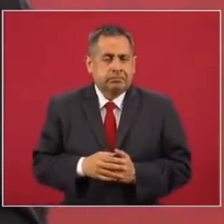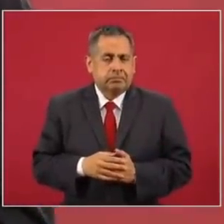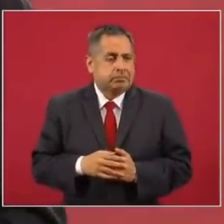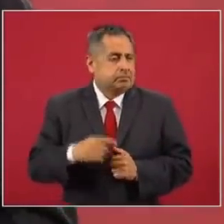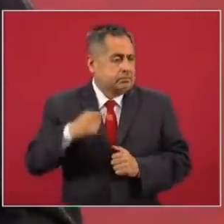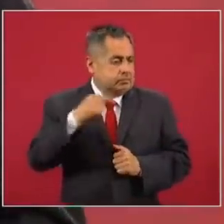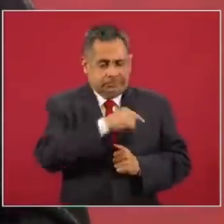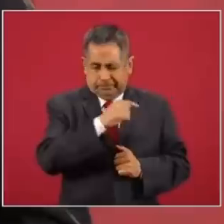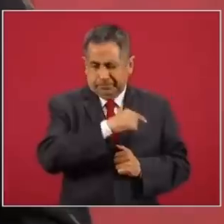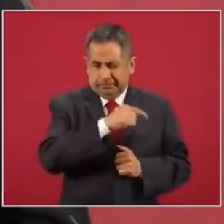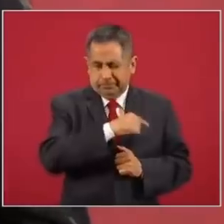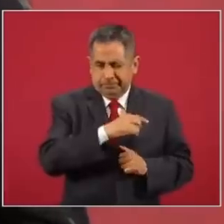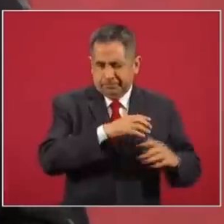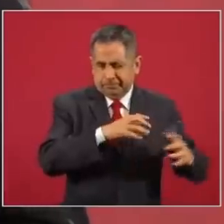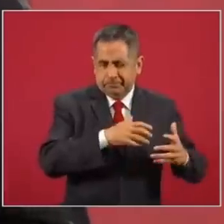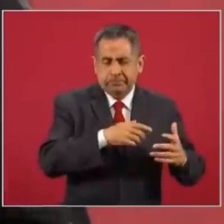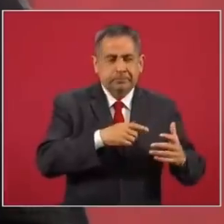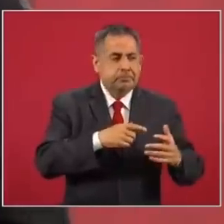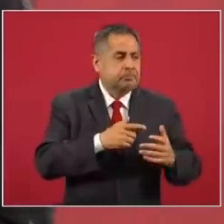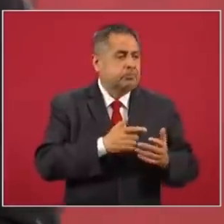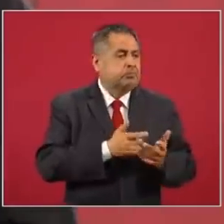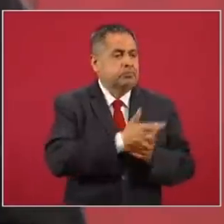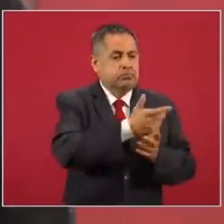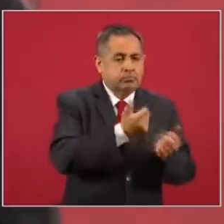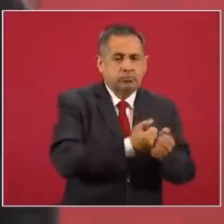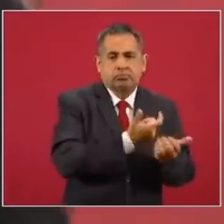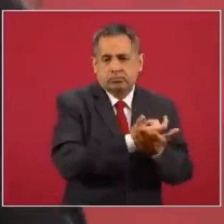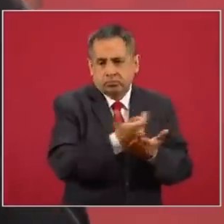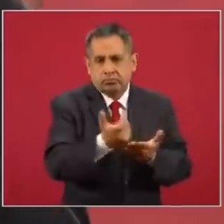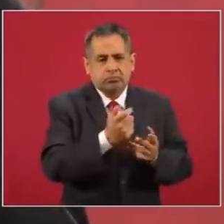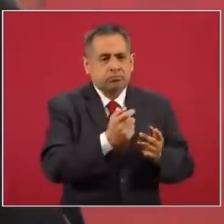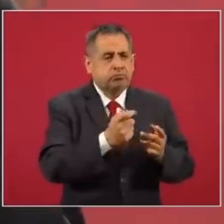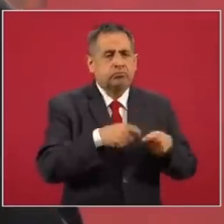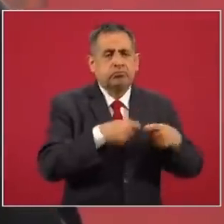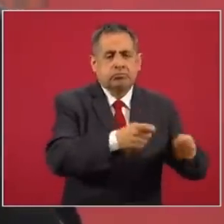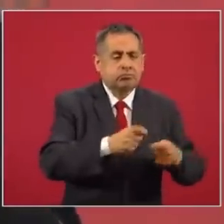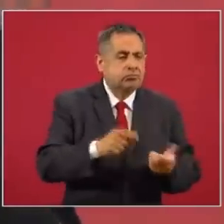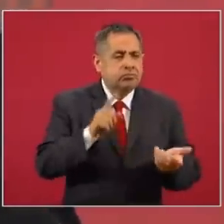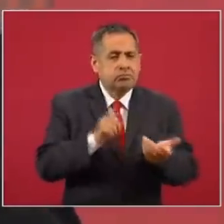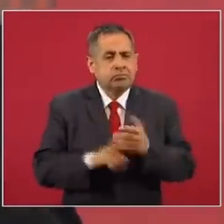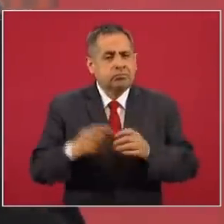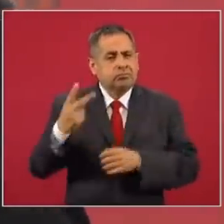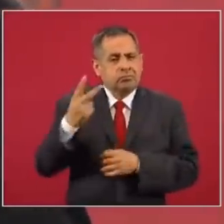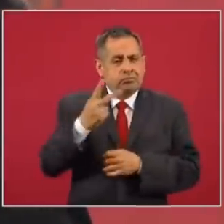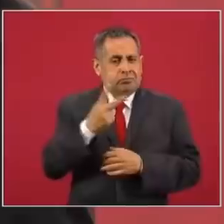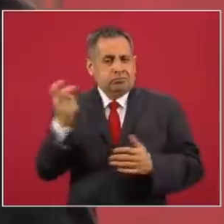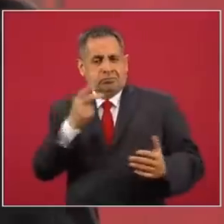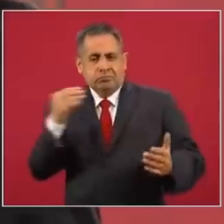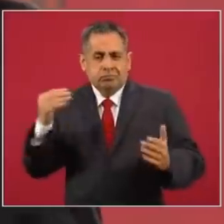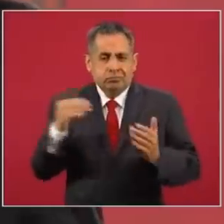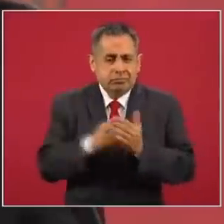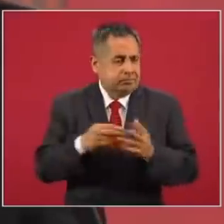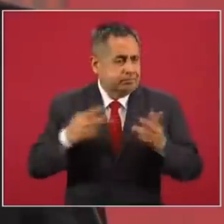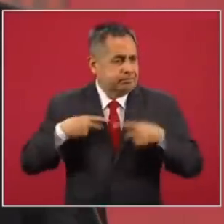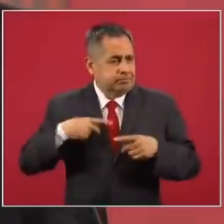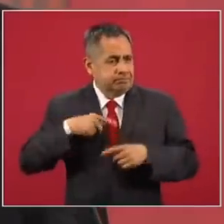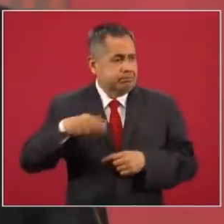la nómina con sueldos y prestaciones de 200,000 trabajadores.